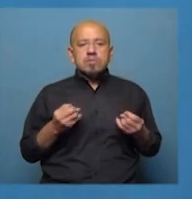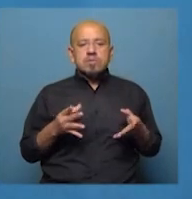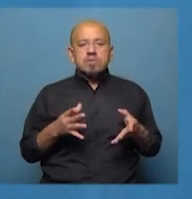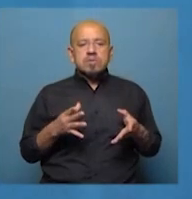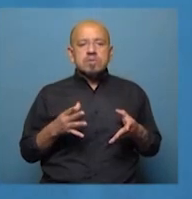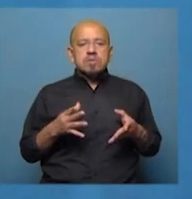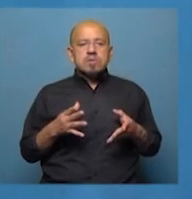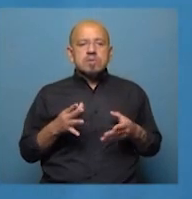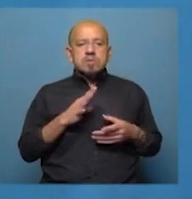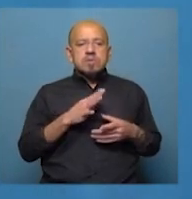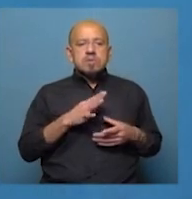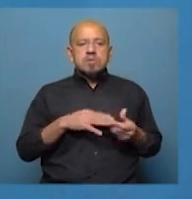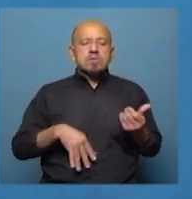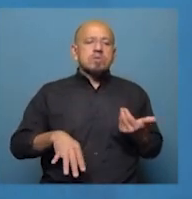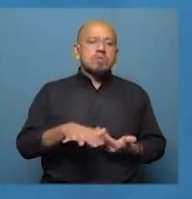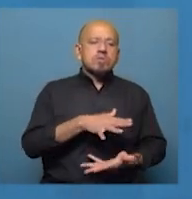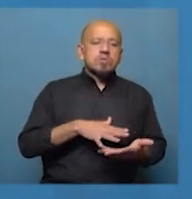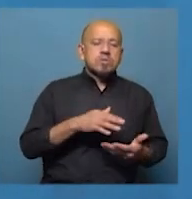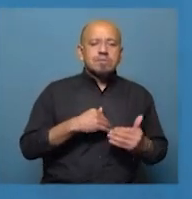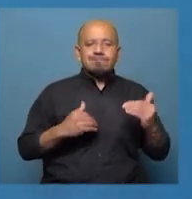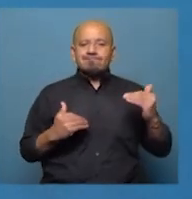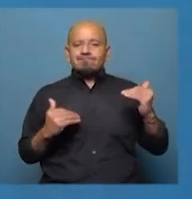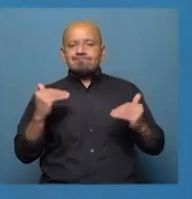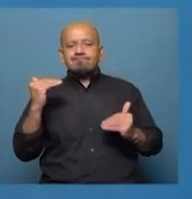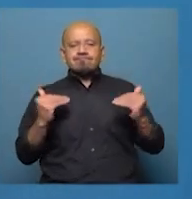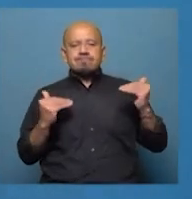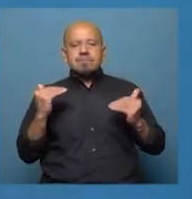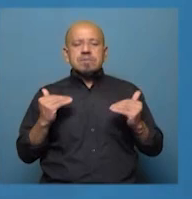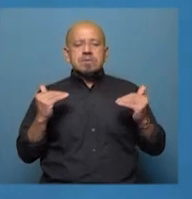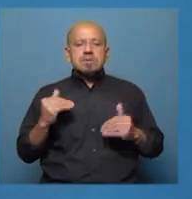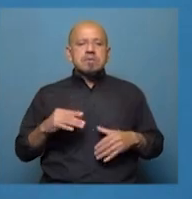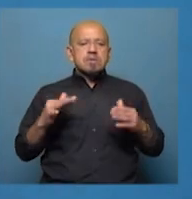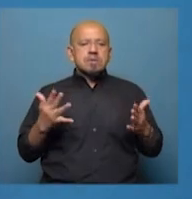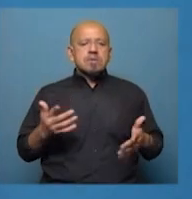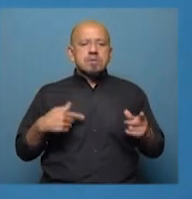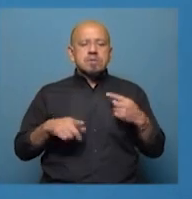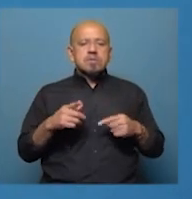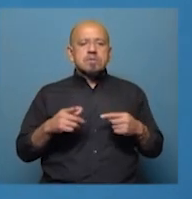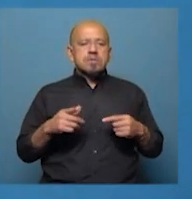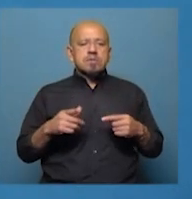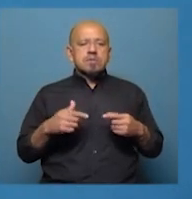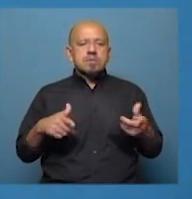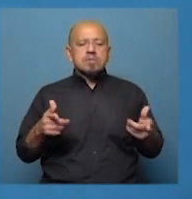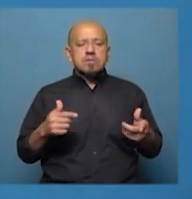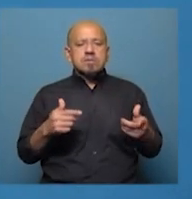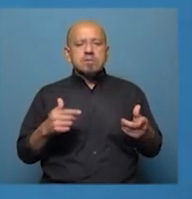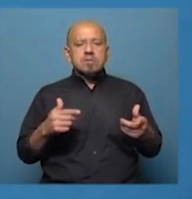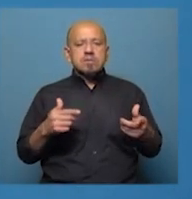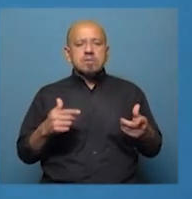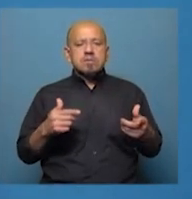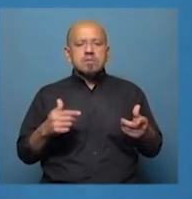una situación de absoluta desigualdad este por una decisión arbitraria del poder ejecutivo